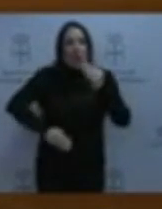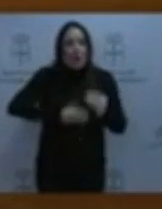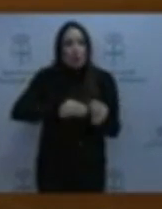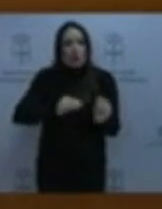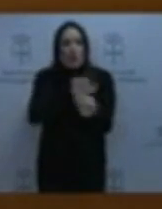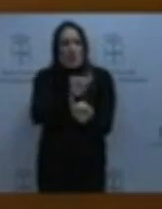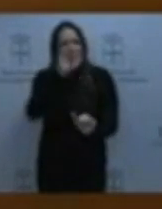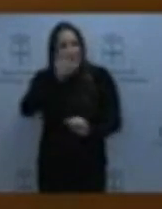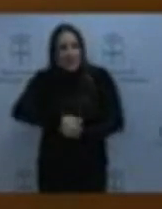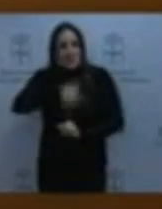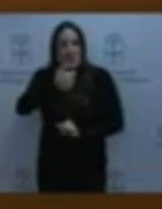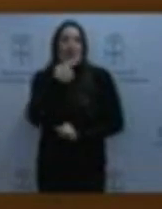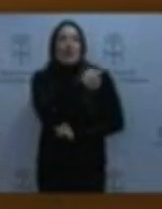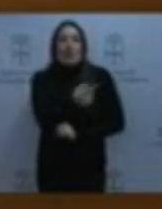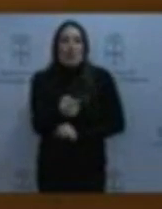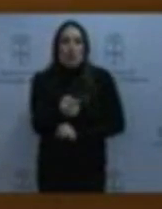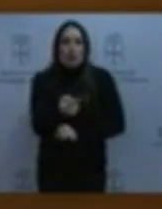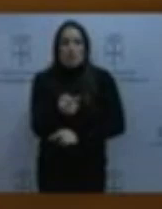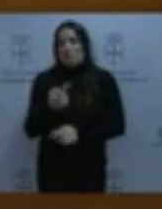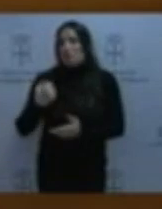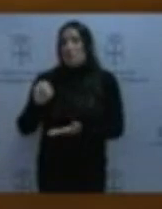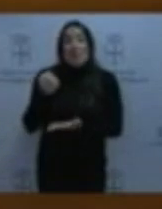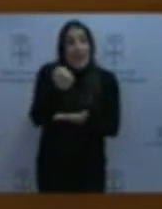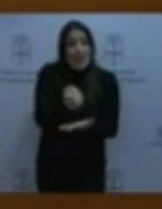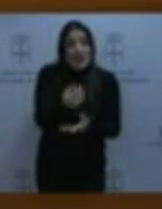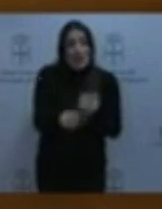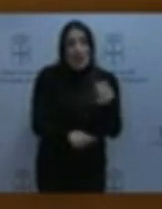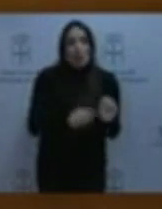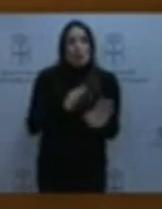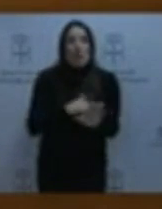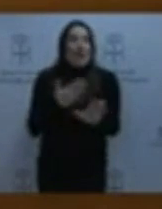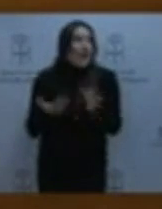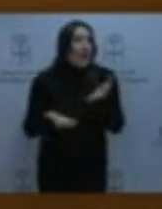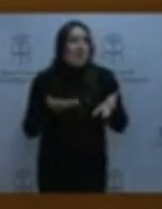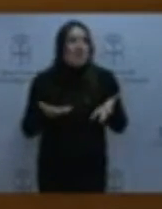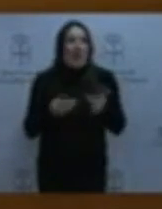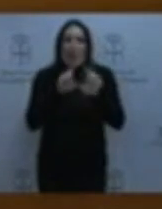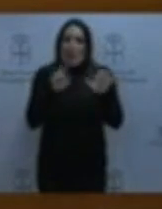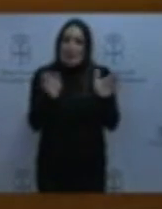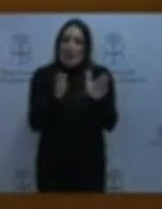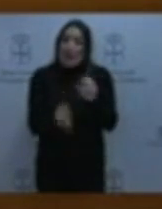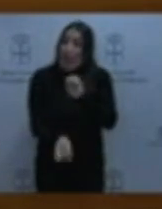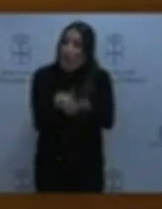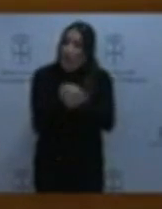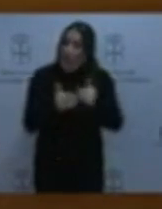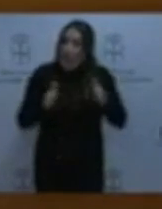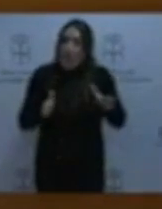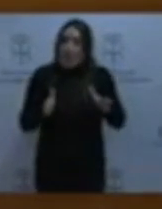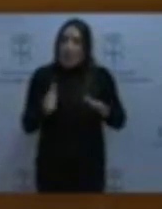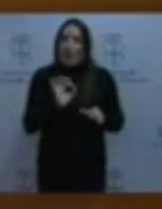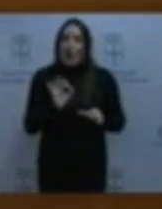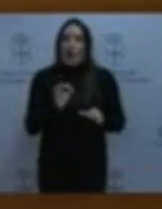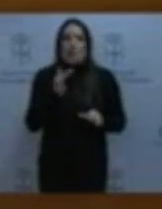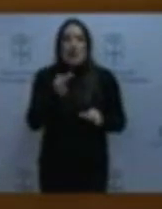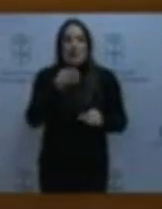más inteligente. Cuando decimos que una herencia que sea utilizada para abrir una pequeña empresa y que además lo haga en el